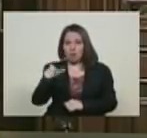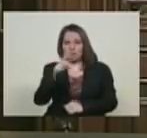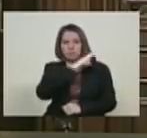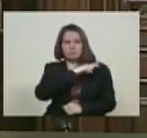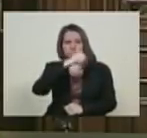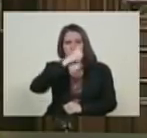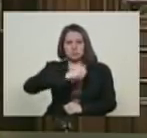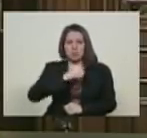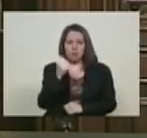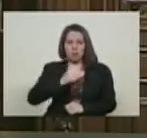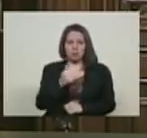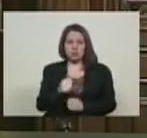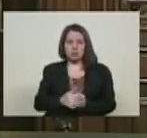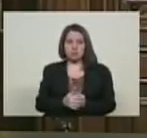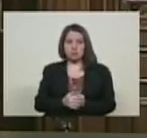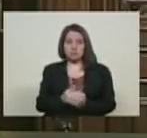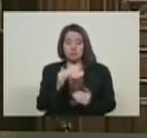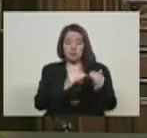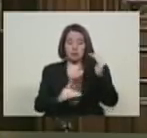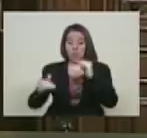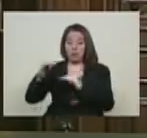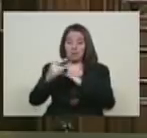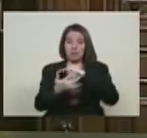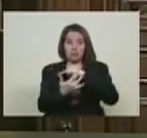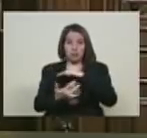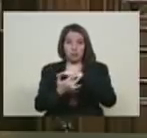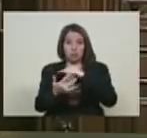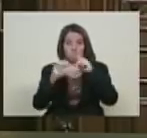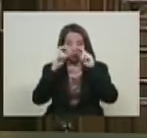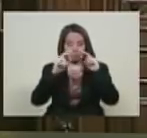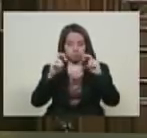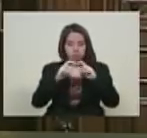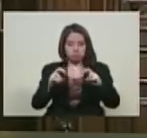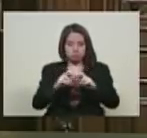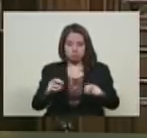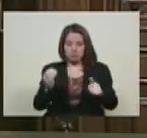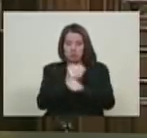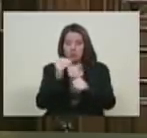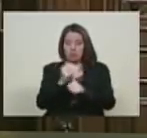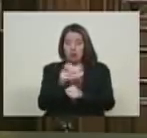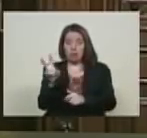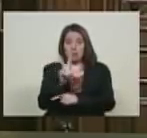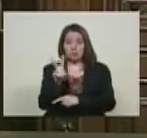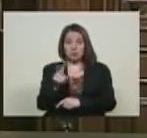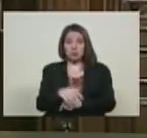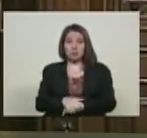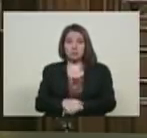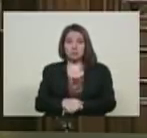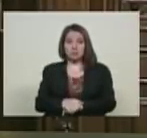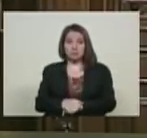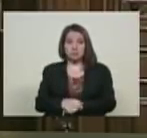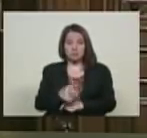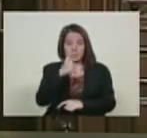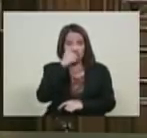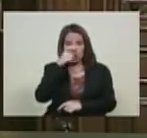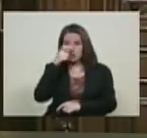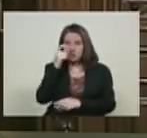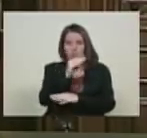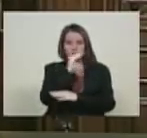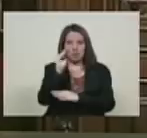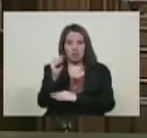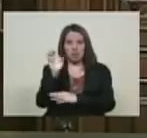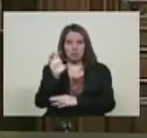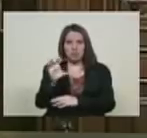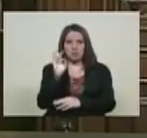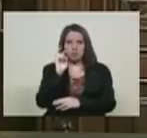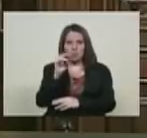apoyo, con la más alta tecnología que manejamos además en Venezuela para seguridad de nuestra patria. Vamos